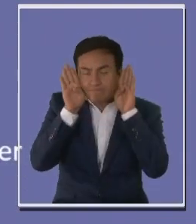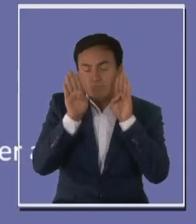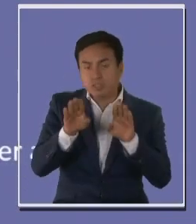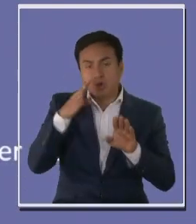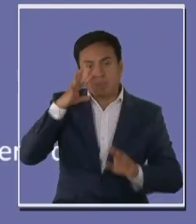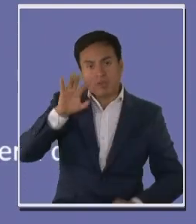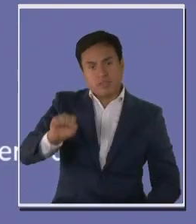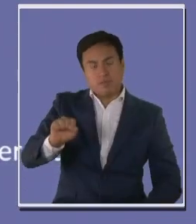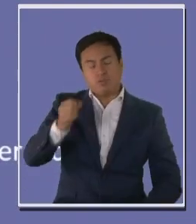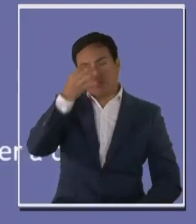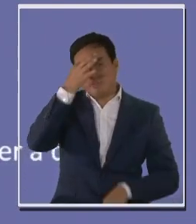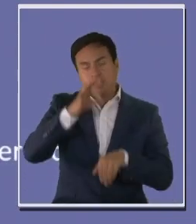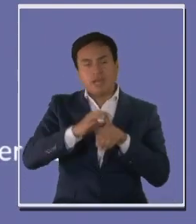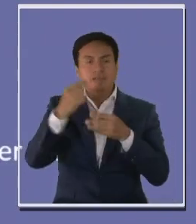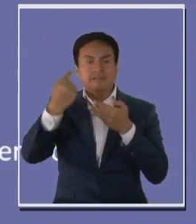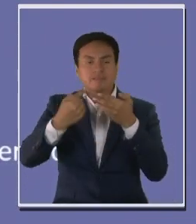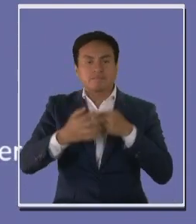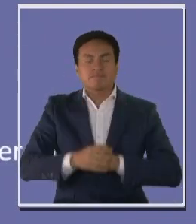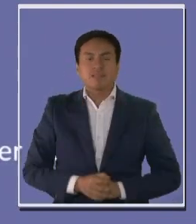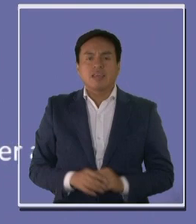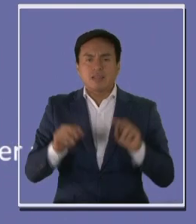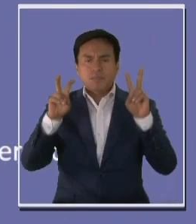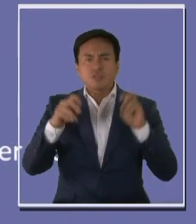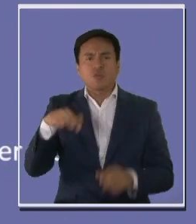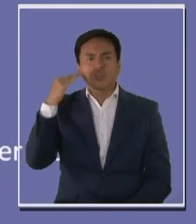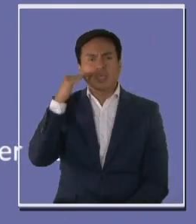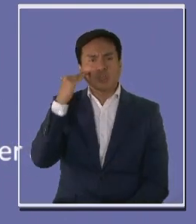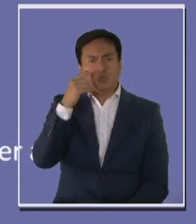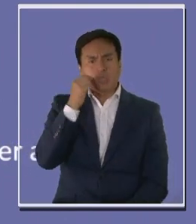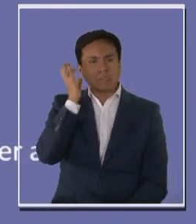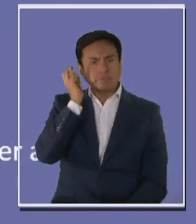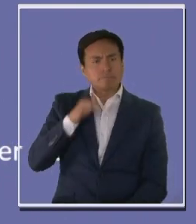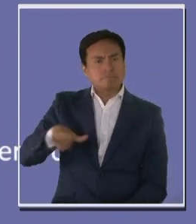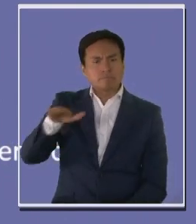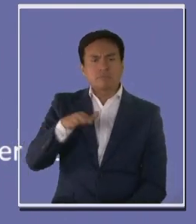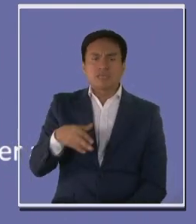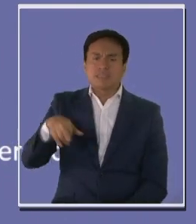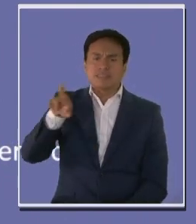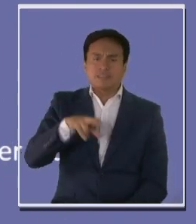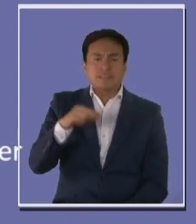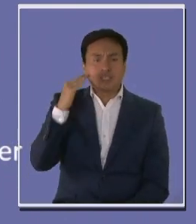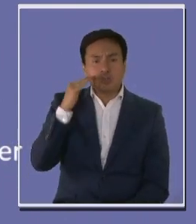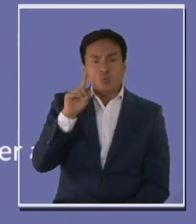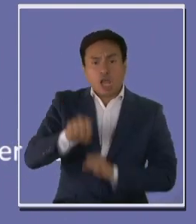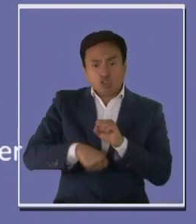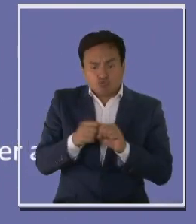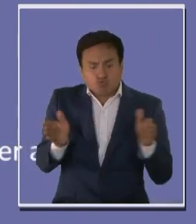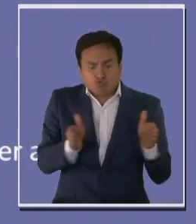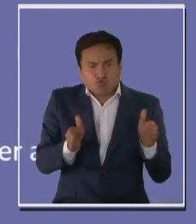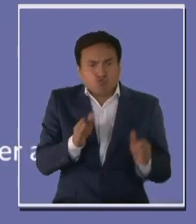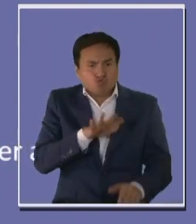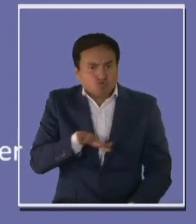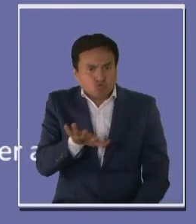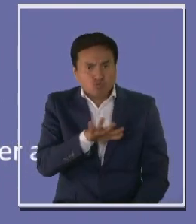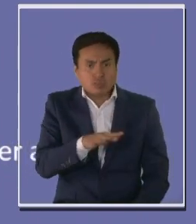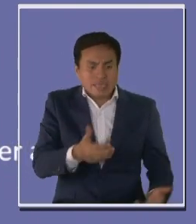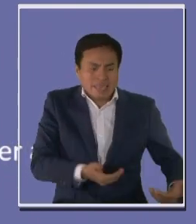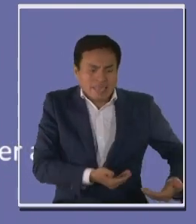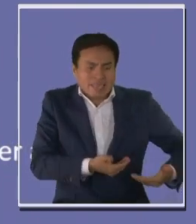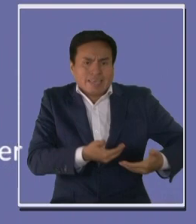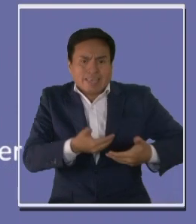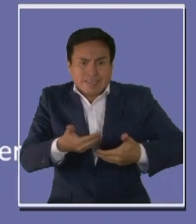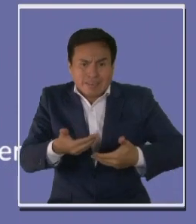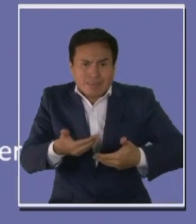estas enfermedades con respecto a los niños y a los niños queremos insistir también los niños menores de un año no los lleve